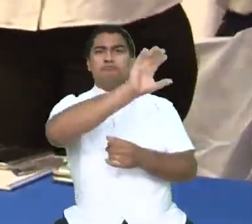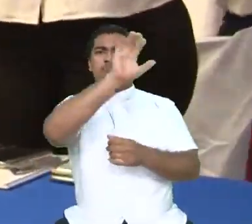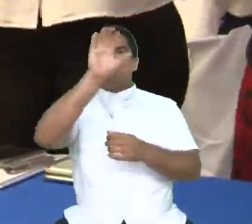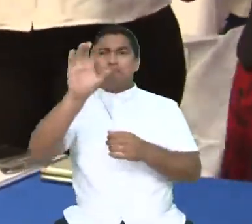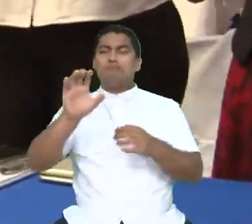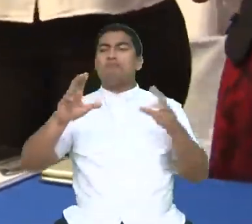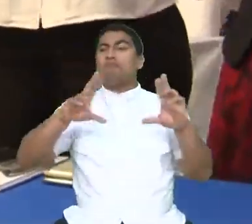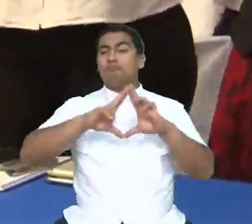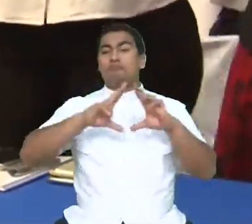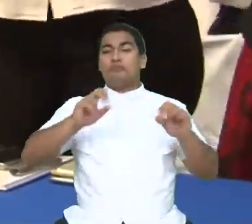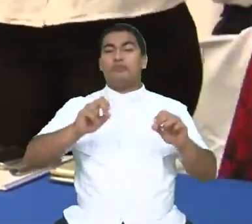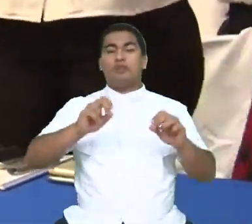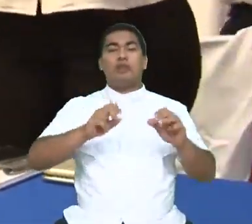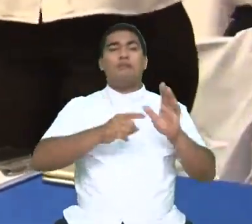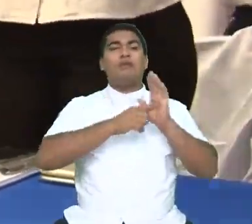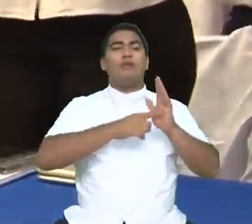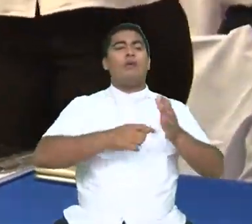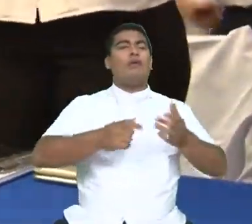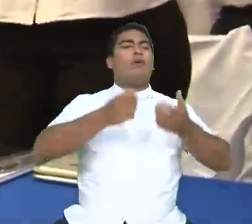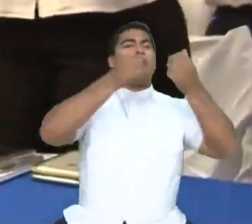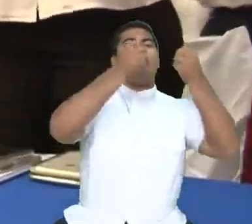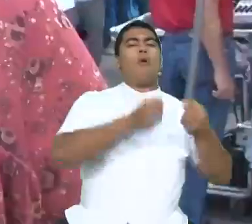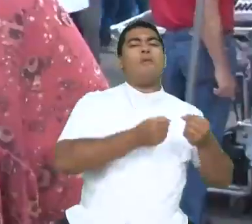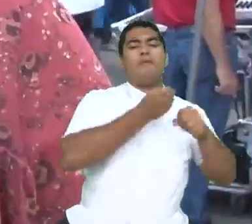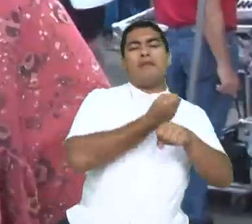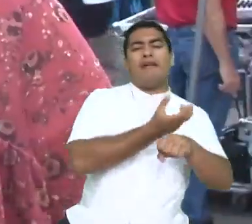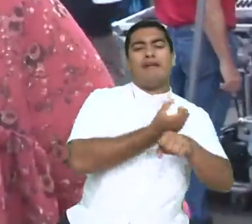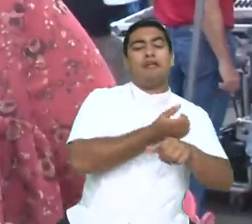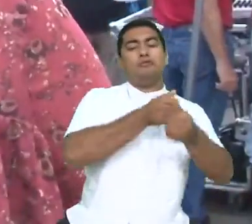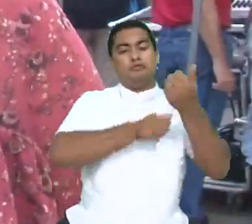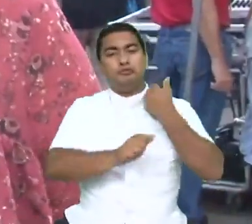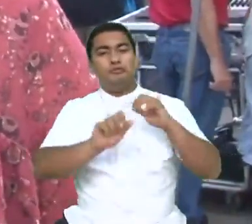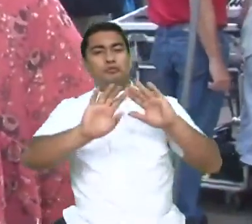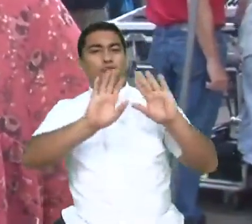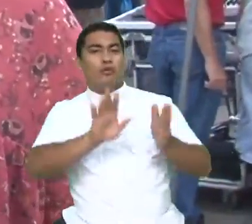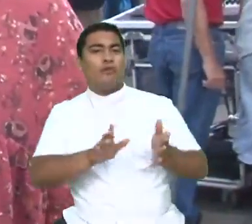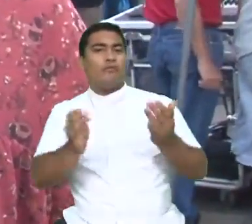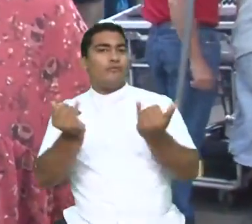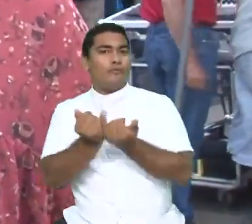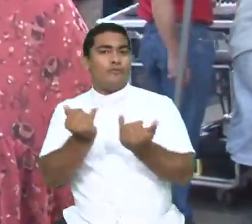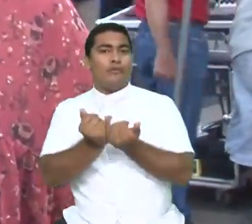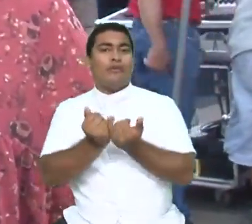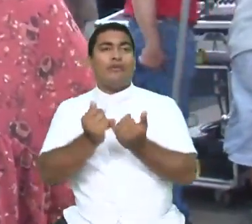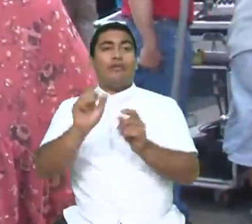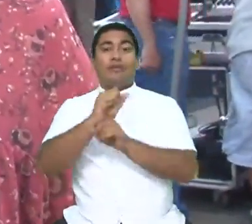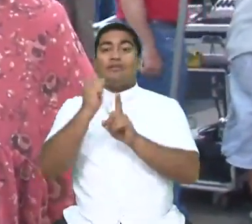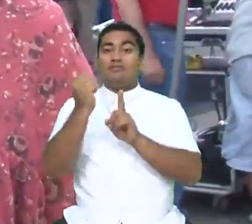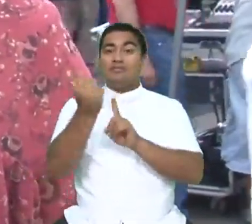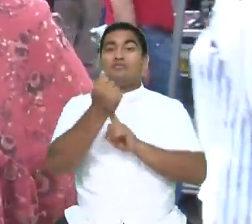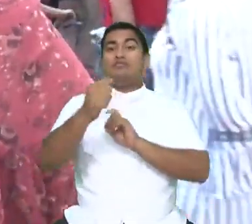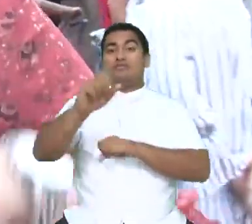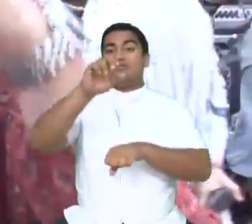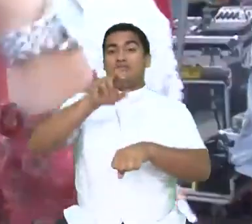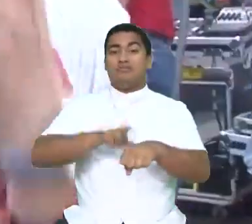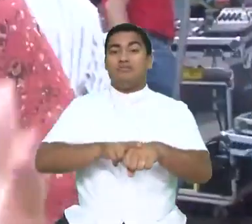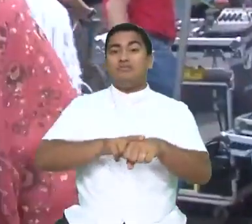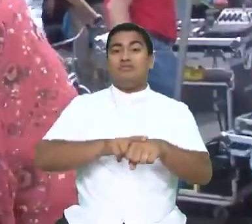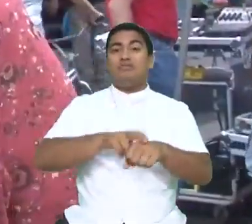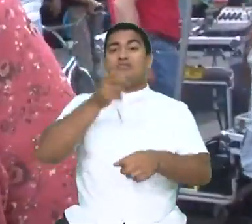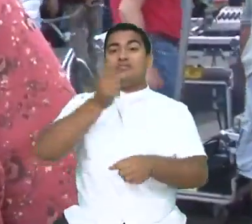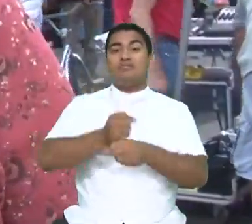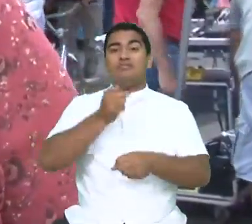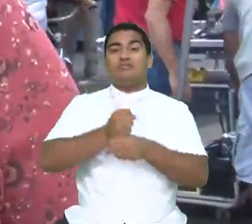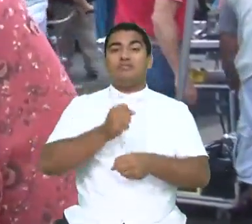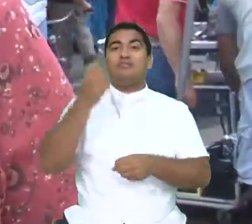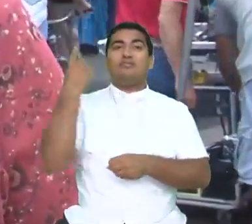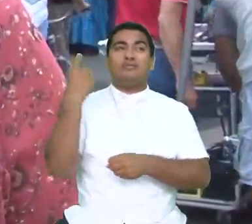es 50% y 50%. Miremos en el Ejecutivo la cantidad de mujeres trabajando por los derechos de la mujer, trabajando